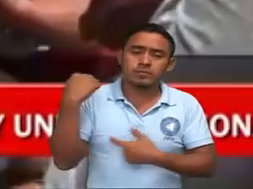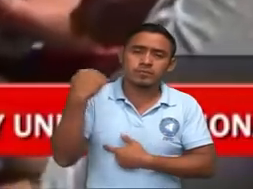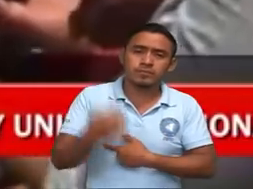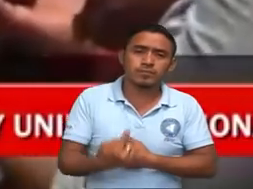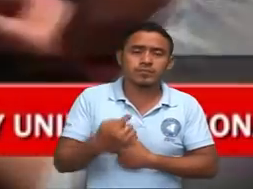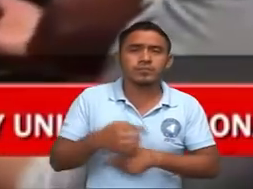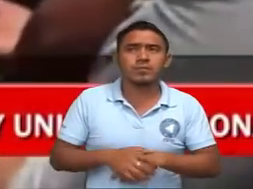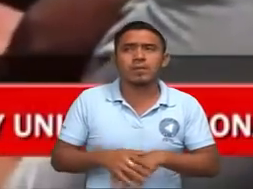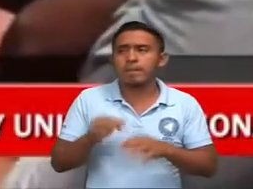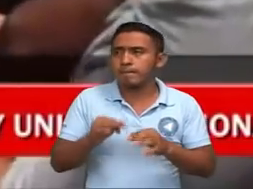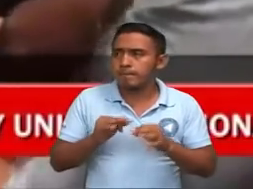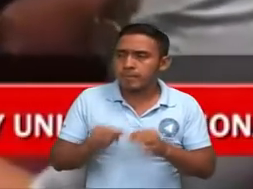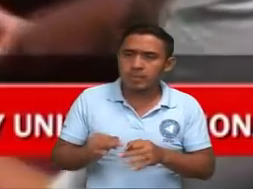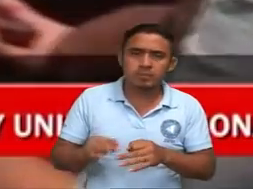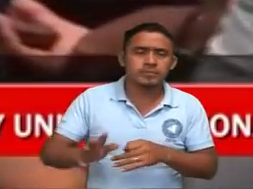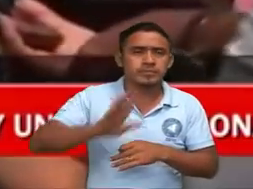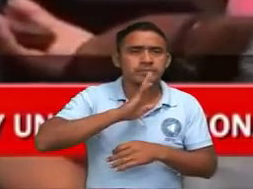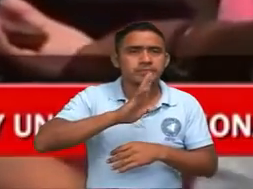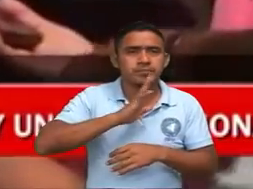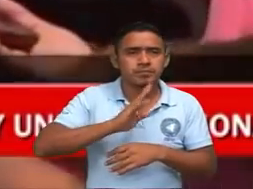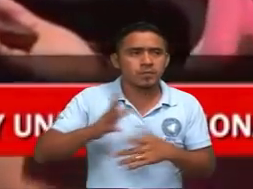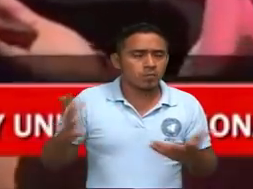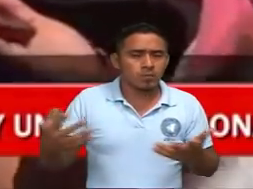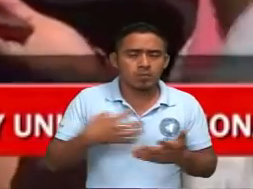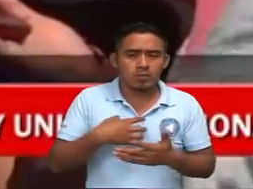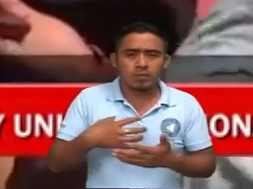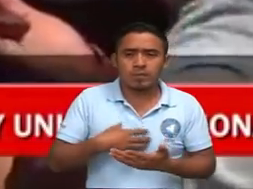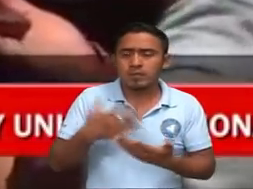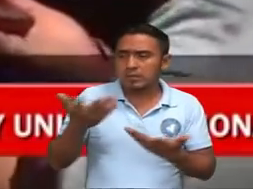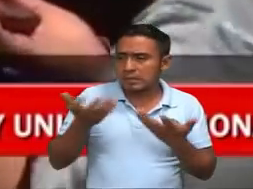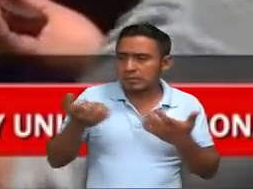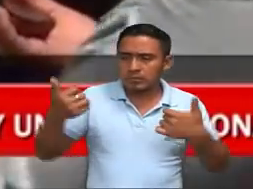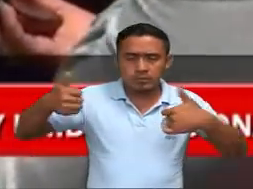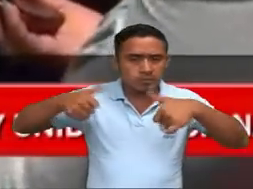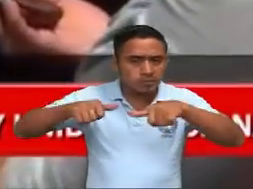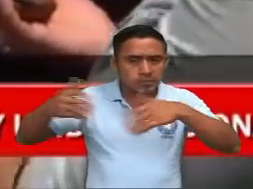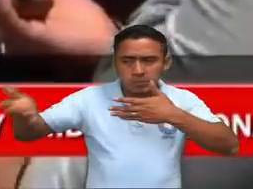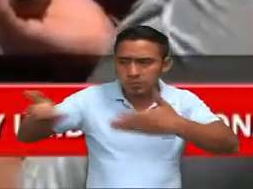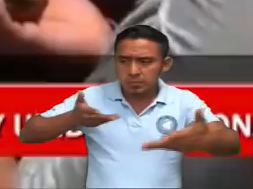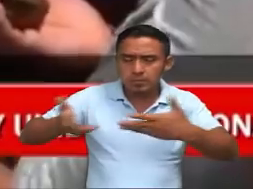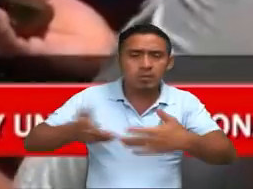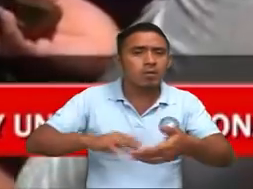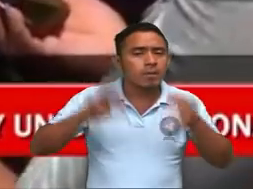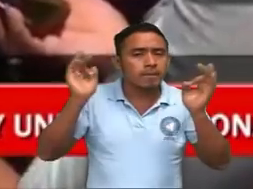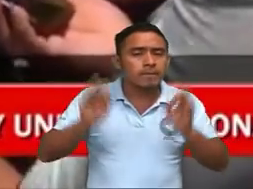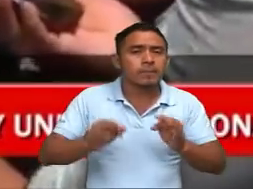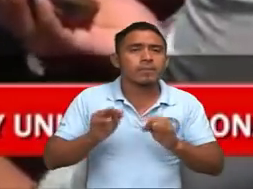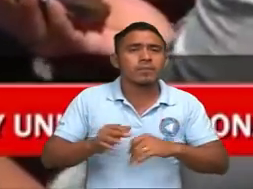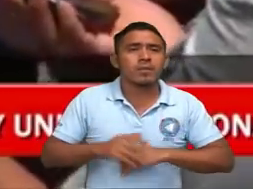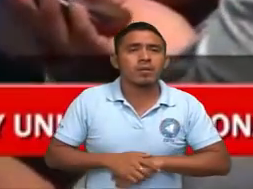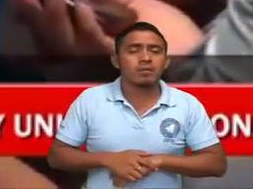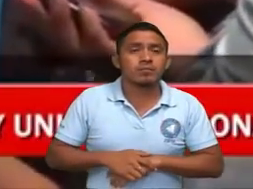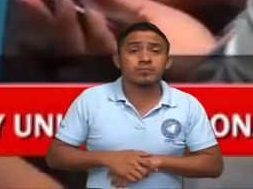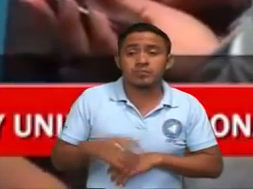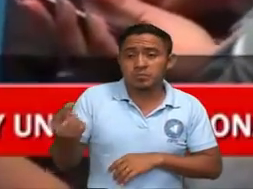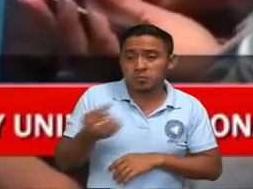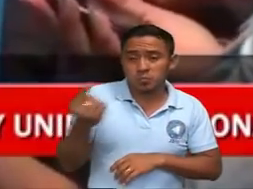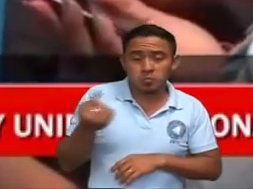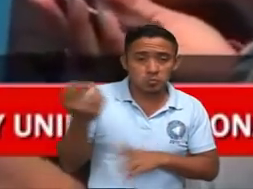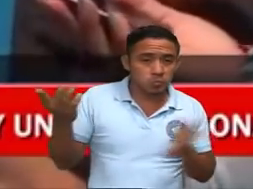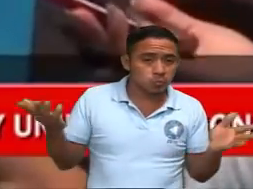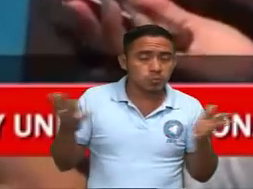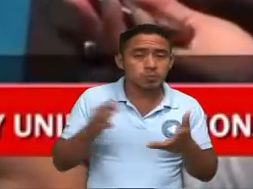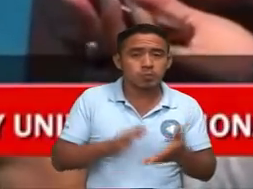hoy nuevamente reiterando nuestra vocación de negociación. Estamos convencidos de que el único camino